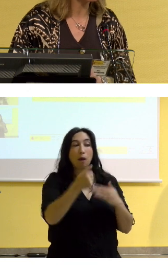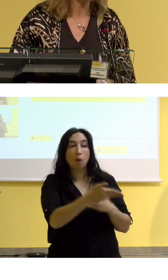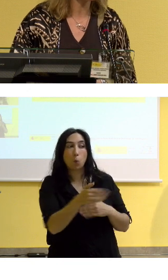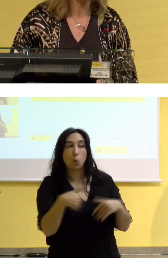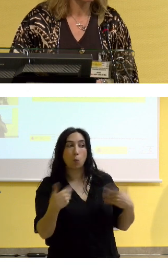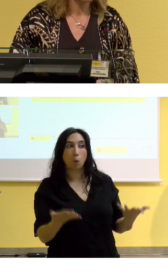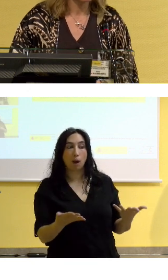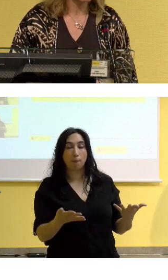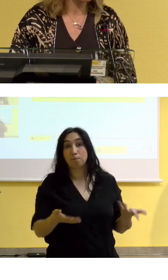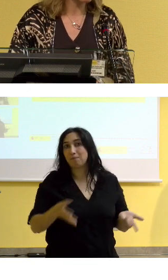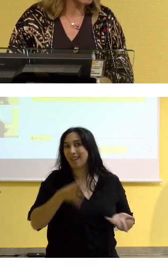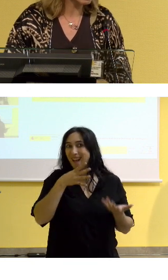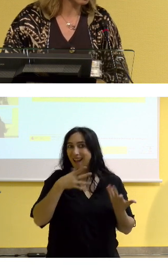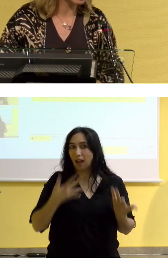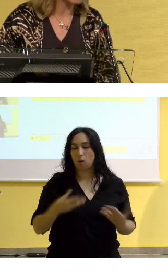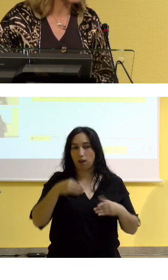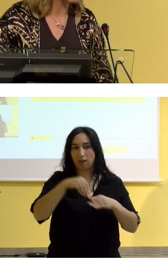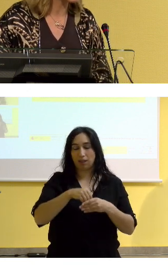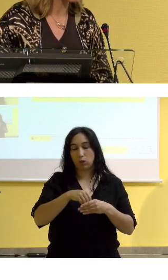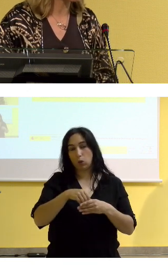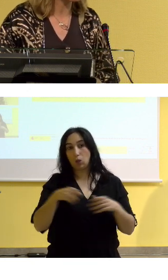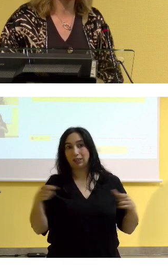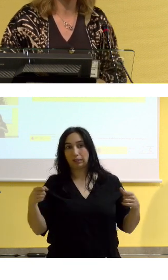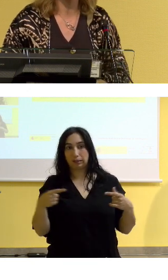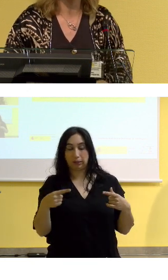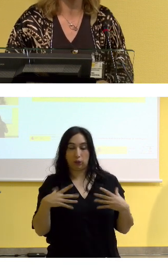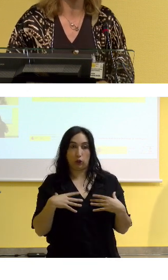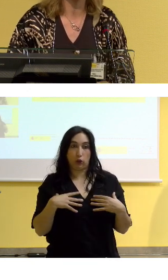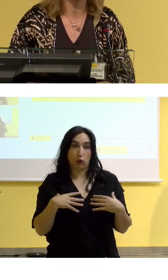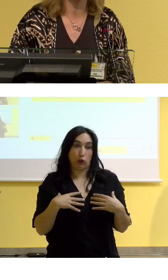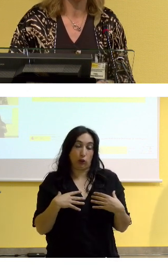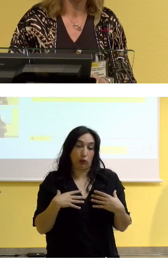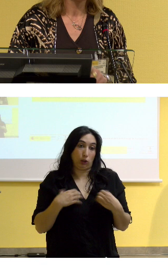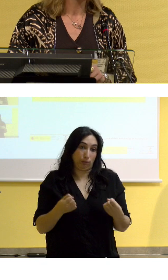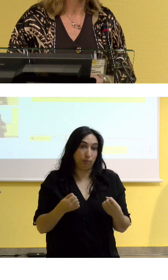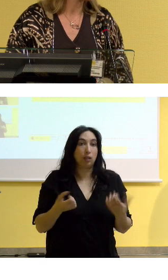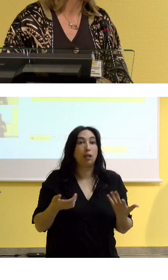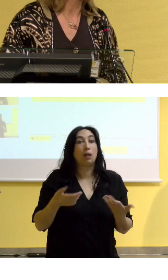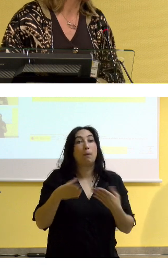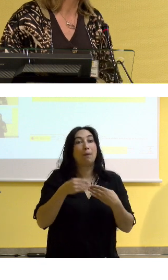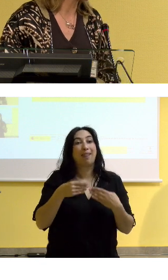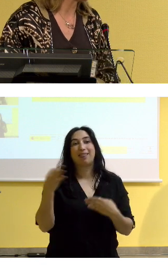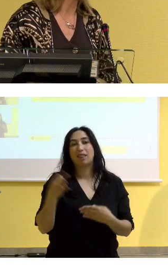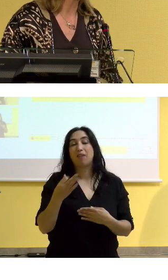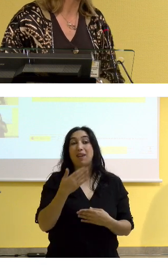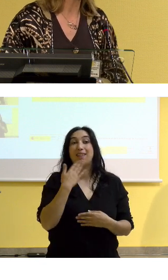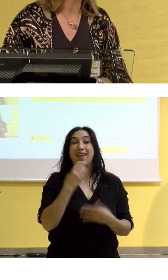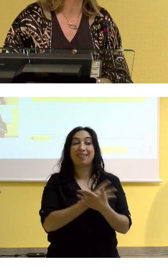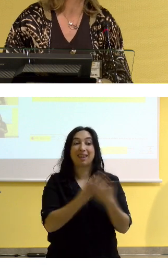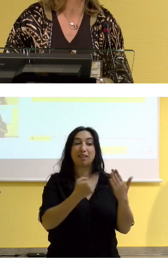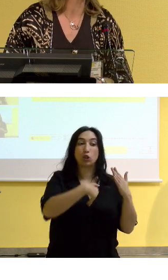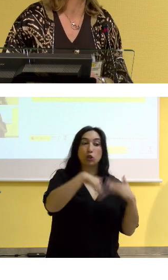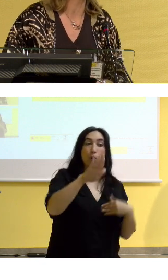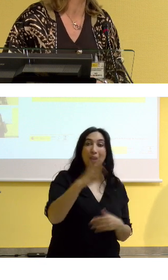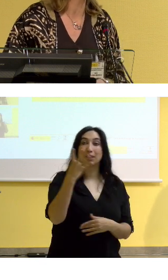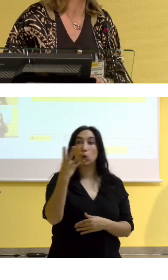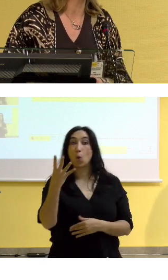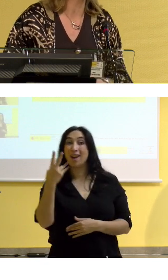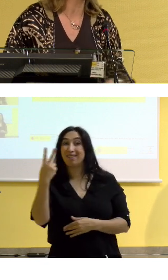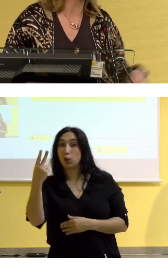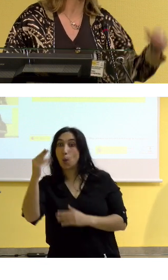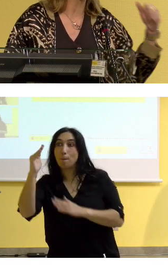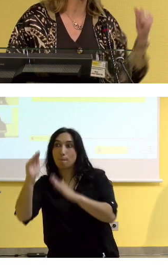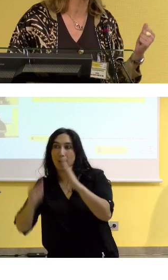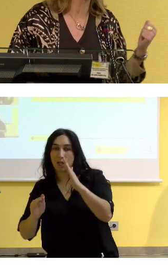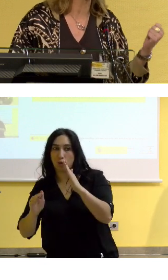Ahora mismo, en la Seguridad Social, en el SACIL, las pacientes tienen que tener más de 18 años, menos de 42, que esto es